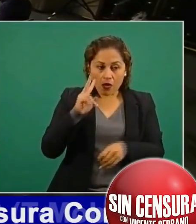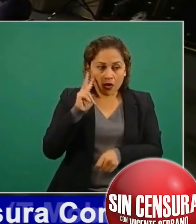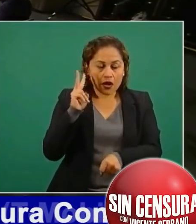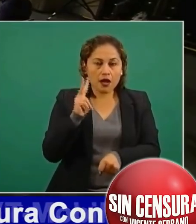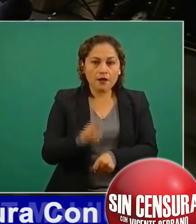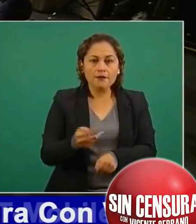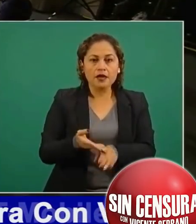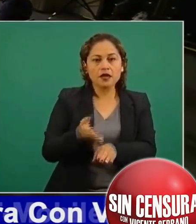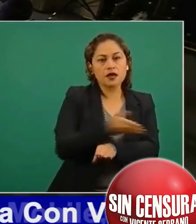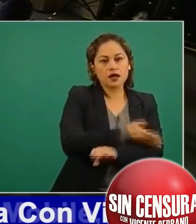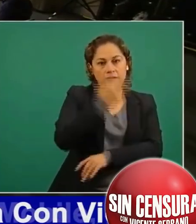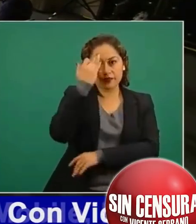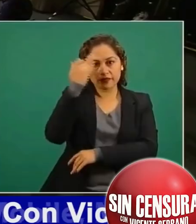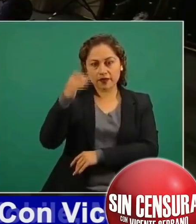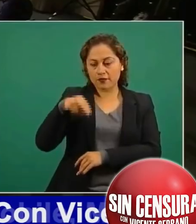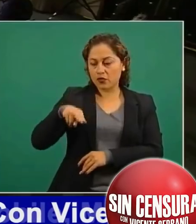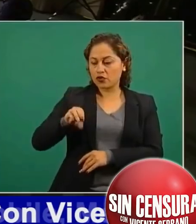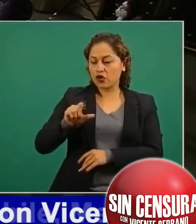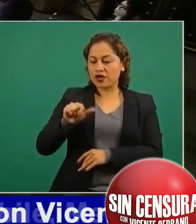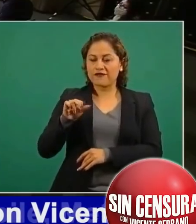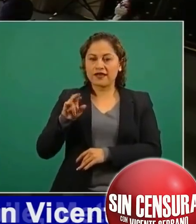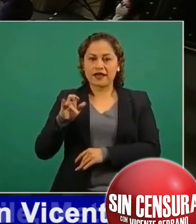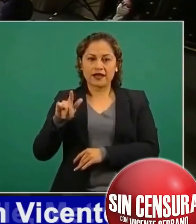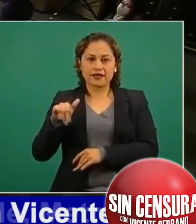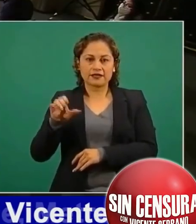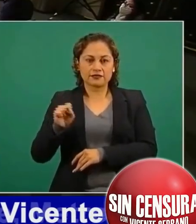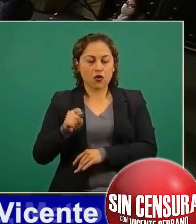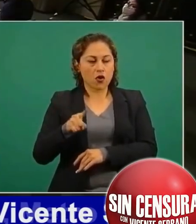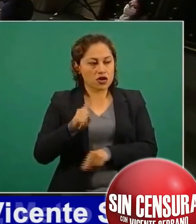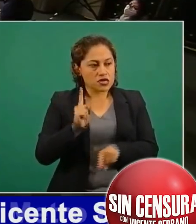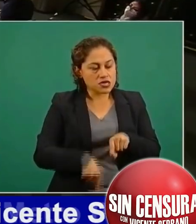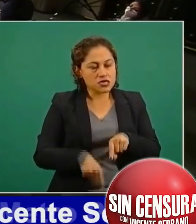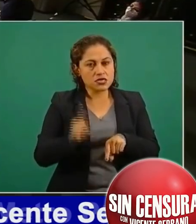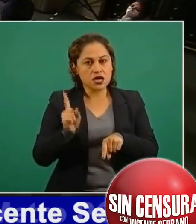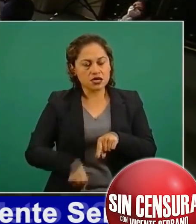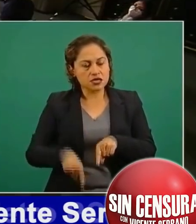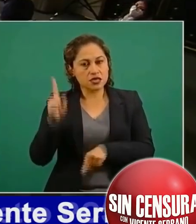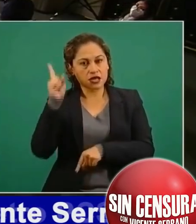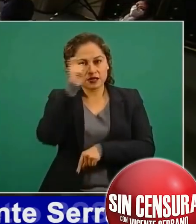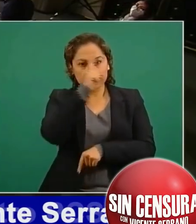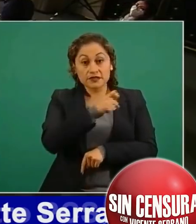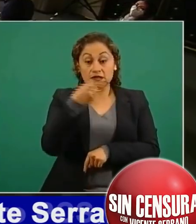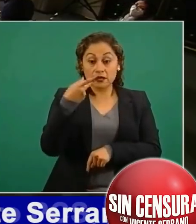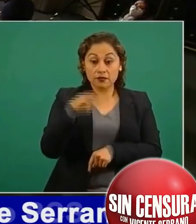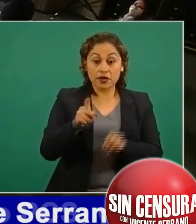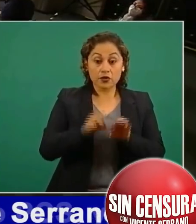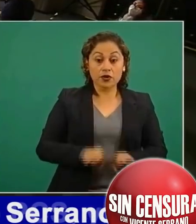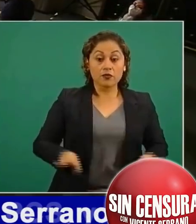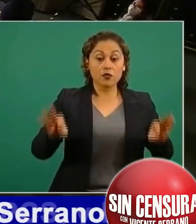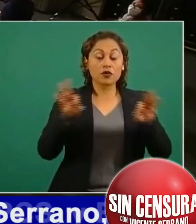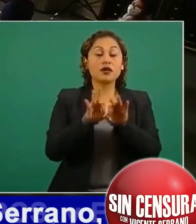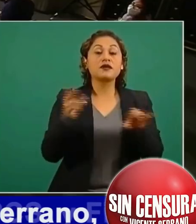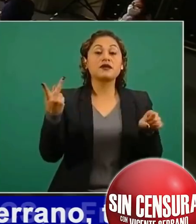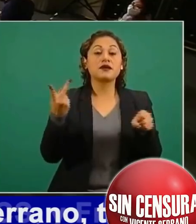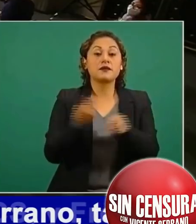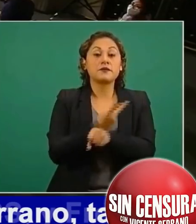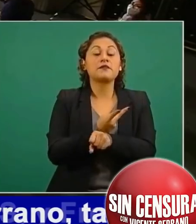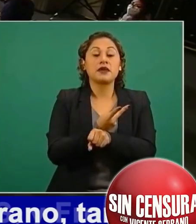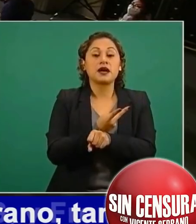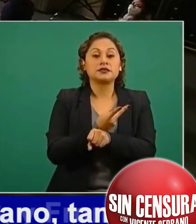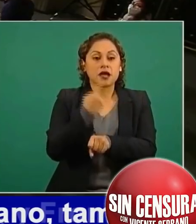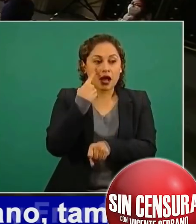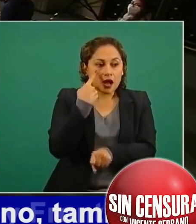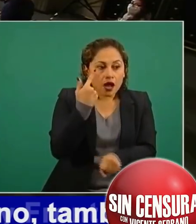desde el punto de vista humano y sin el afán de estigmatizar a quienes padecen enfermedades de este